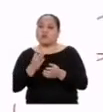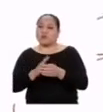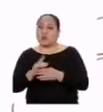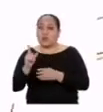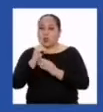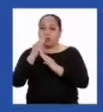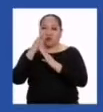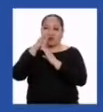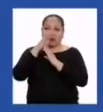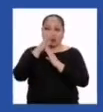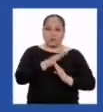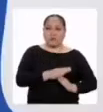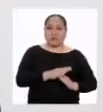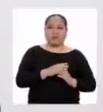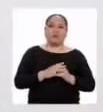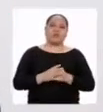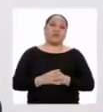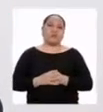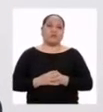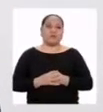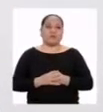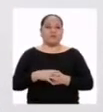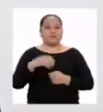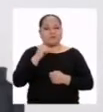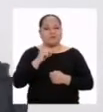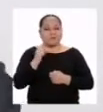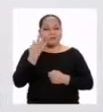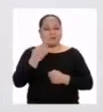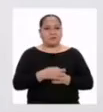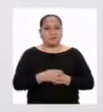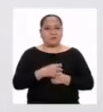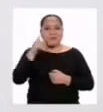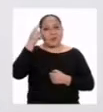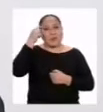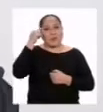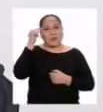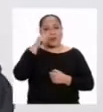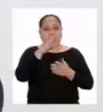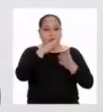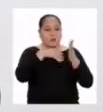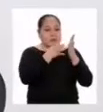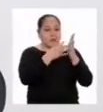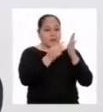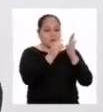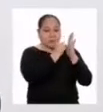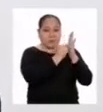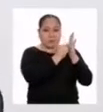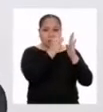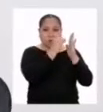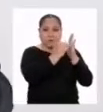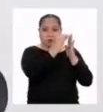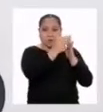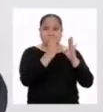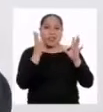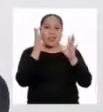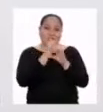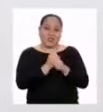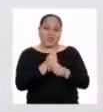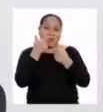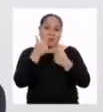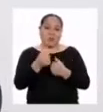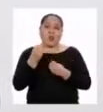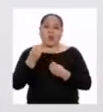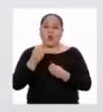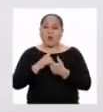la discriminación. Totalmente. Creo que ese gráfico sintetiza muy bien